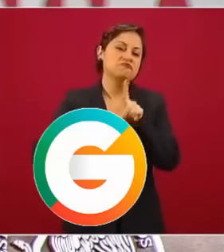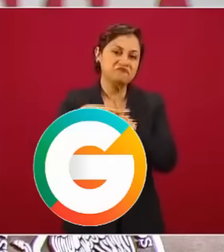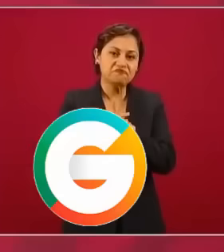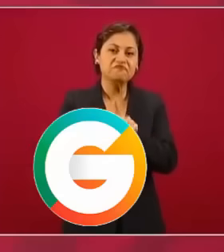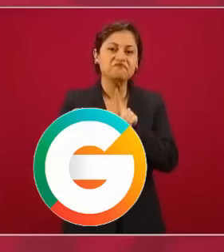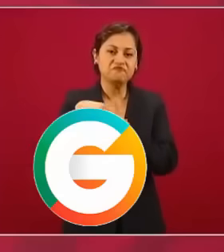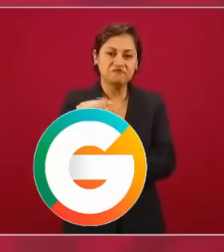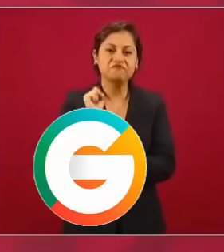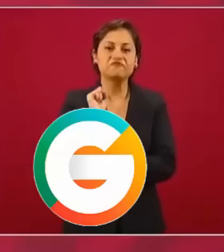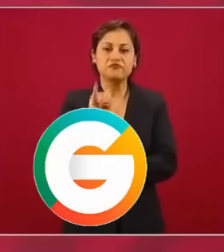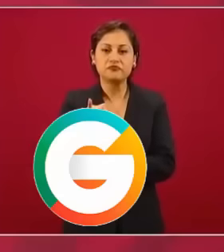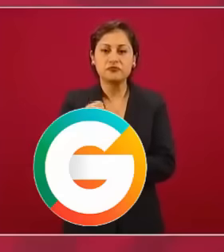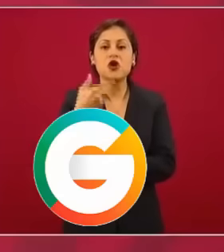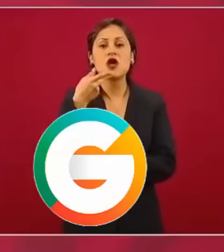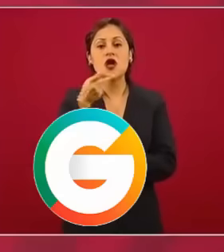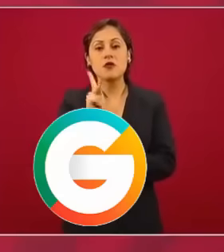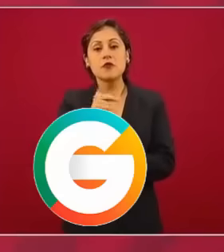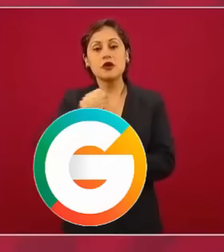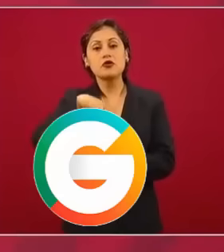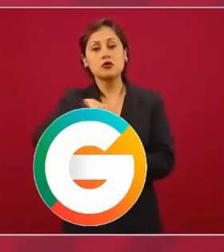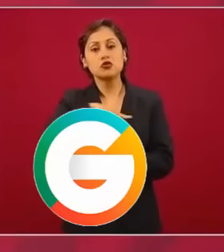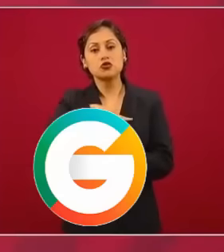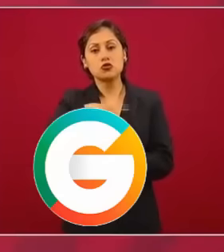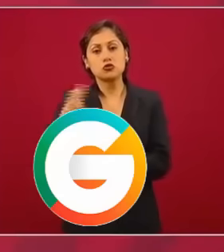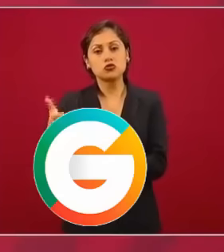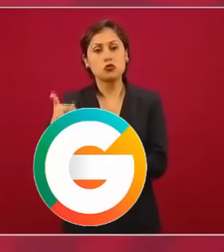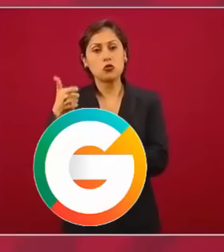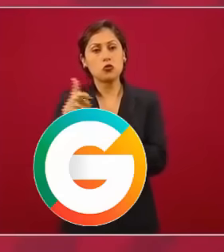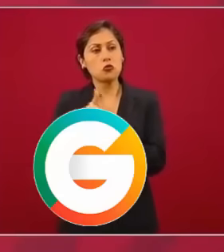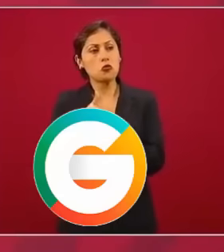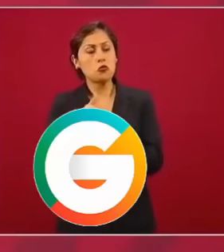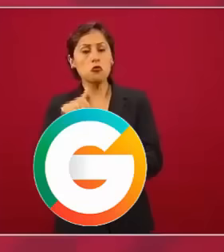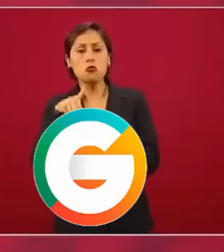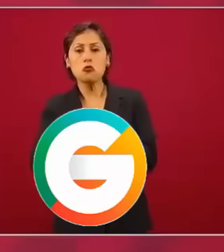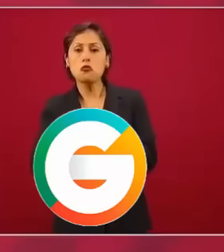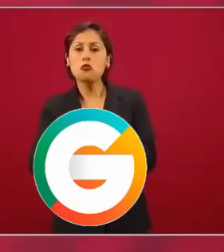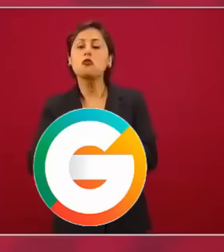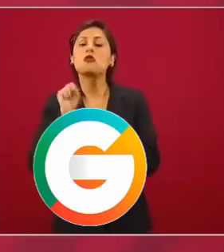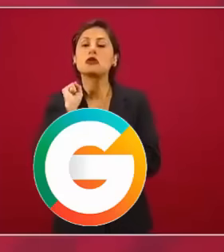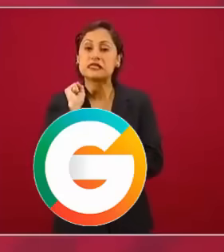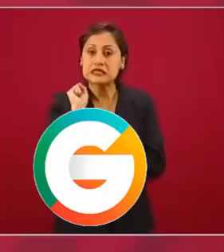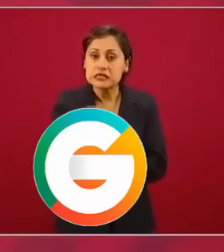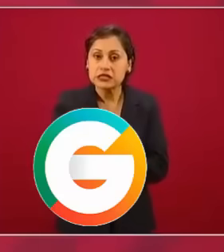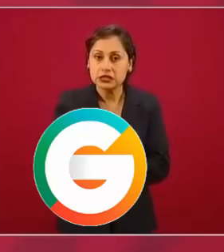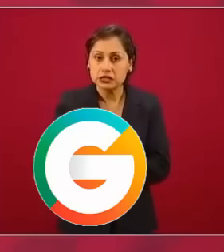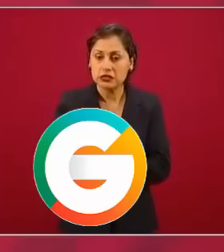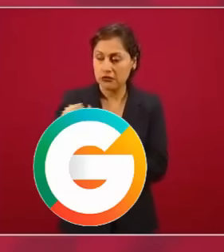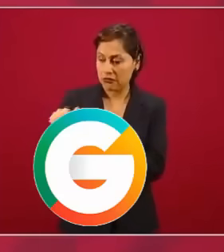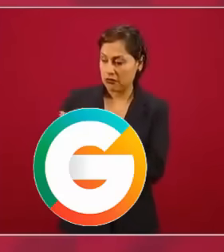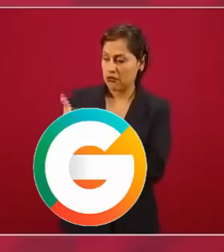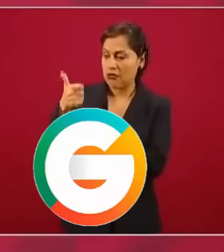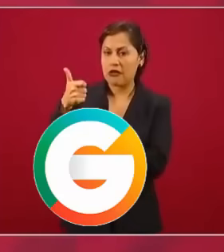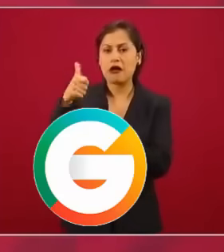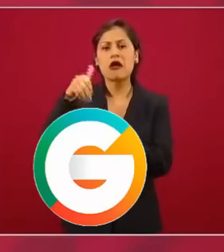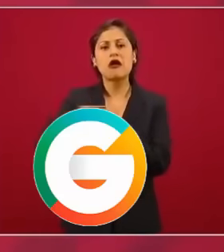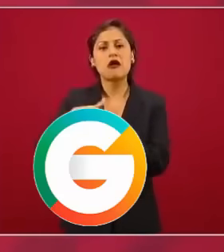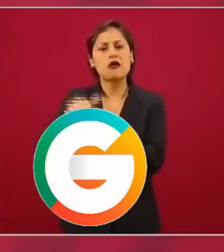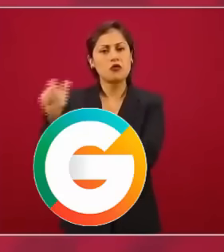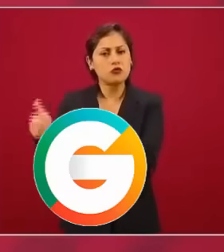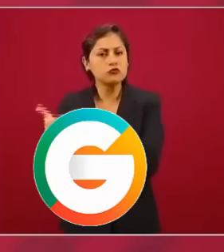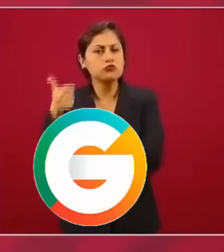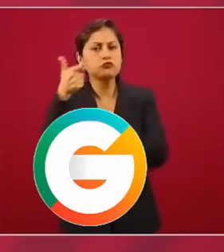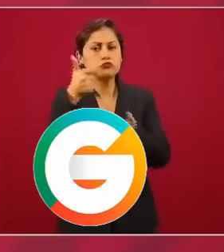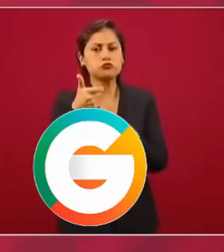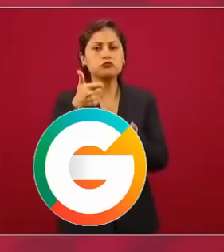ahorramos. ¿Y para dónde va ese dinero? ¿A quién le llega ese